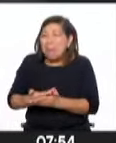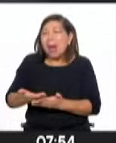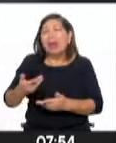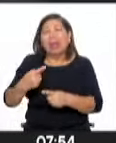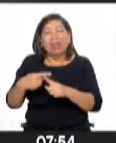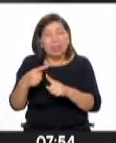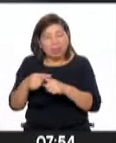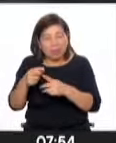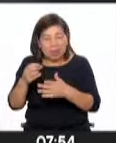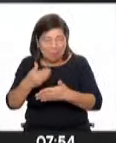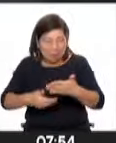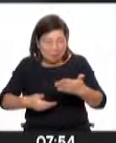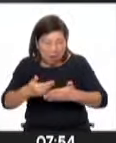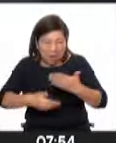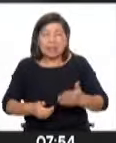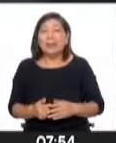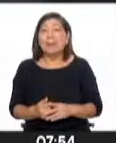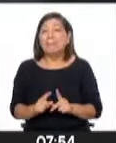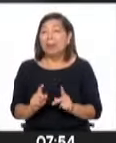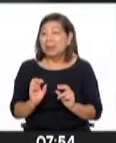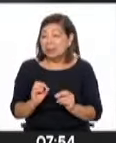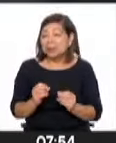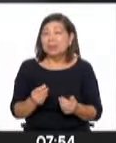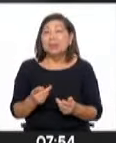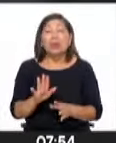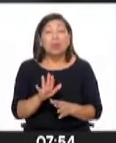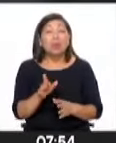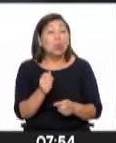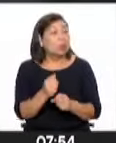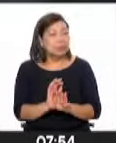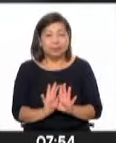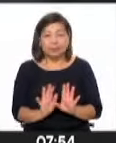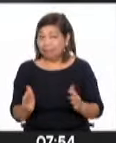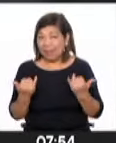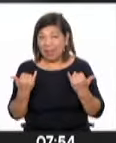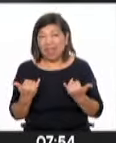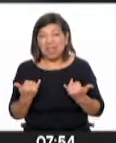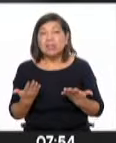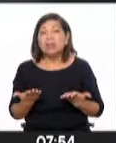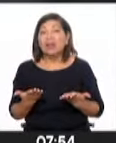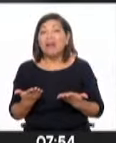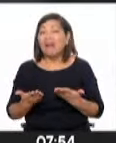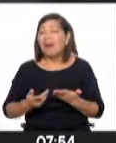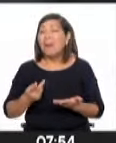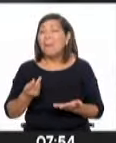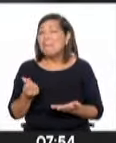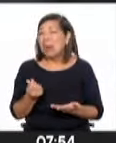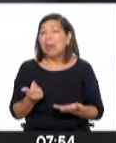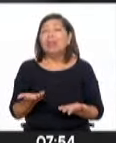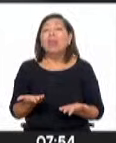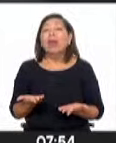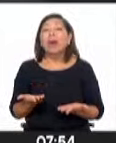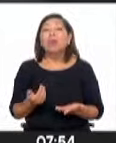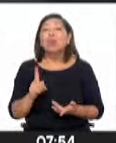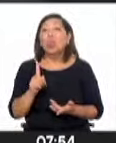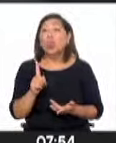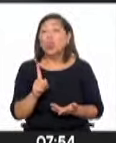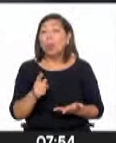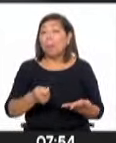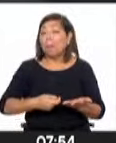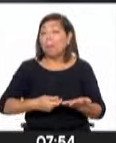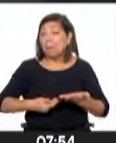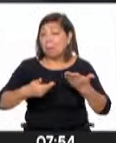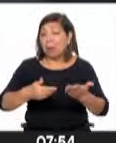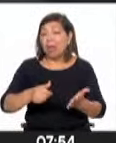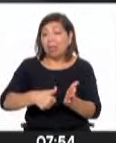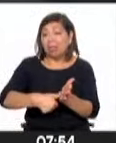buen historial crediticio, verificación de casa y de trabajo. No, estos créditos son de muy fácil acceso. A sola firma, solo presentando